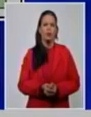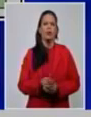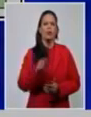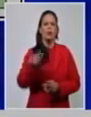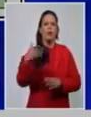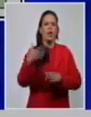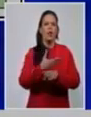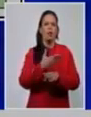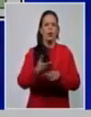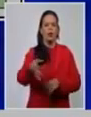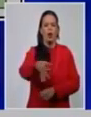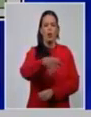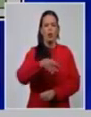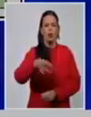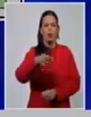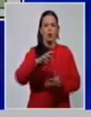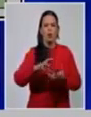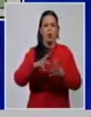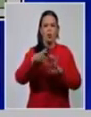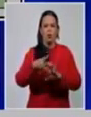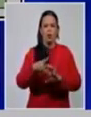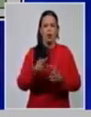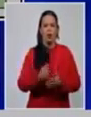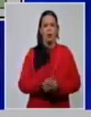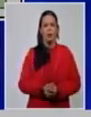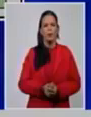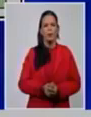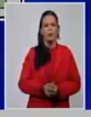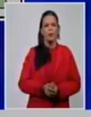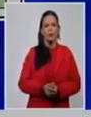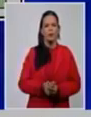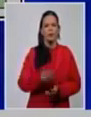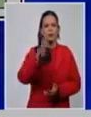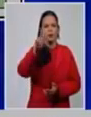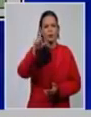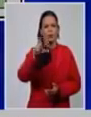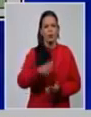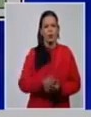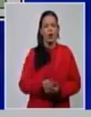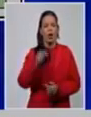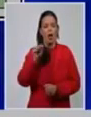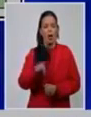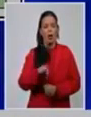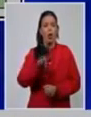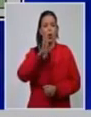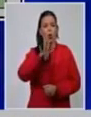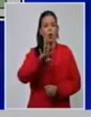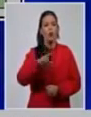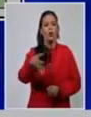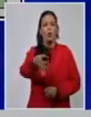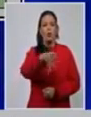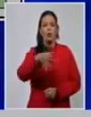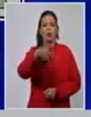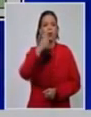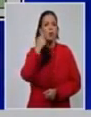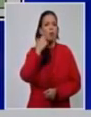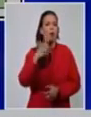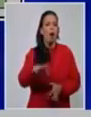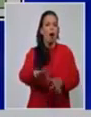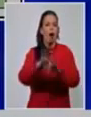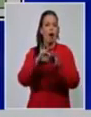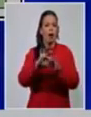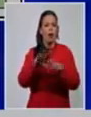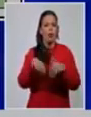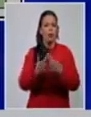sureste del territorio. Los 4 territorios, los 4 municipios con mayores tasas,